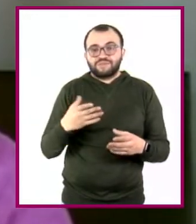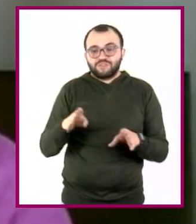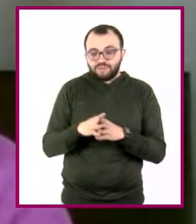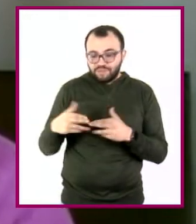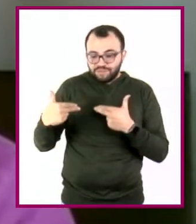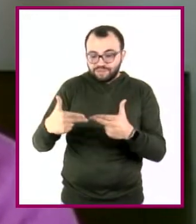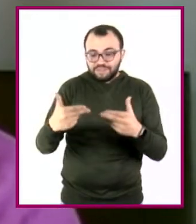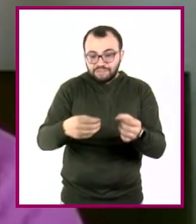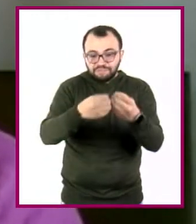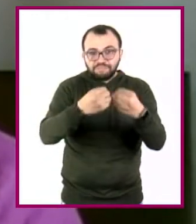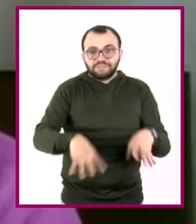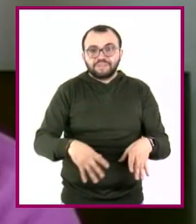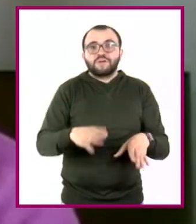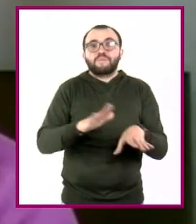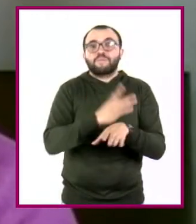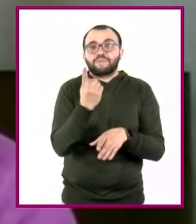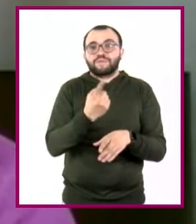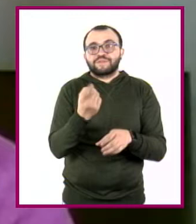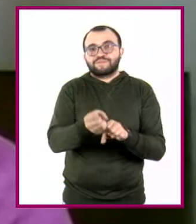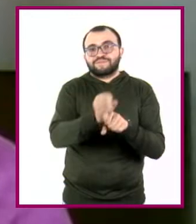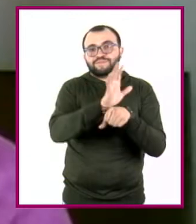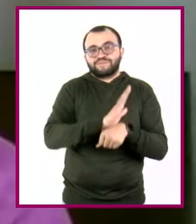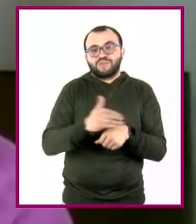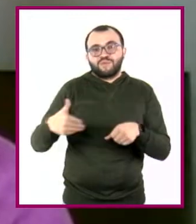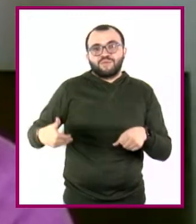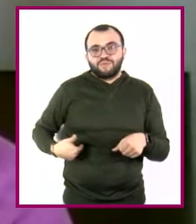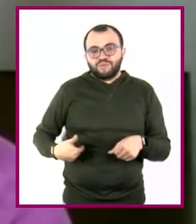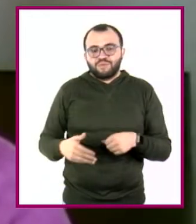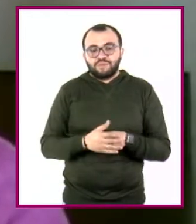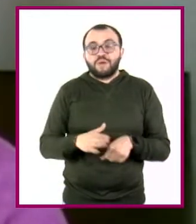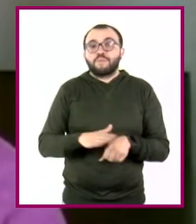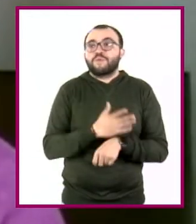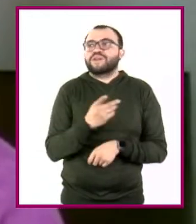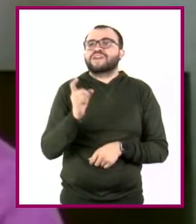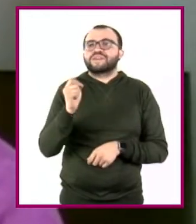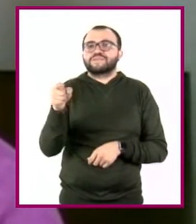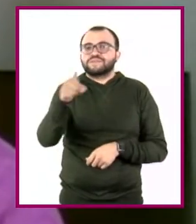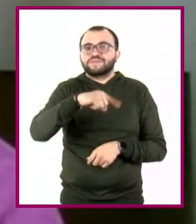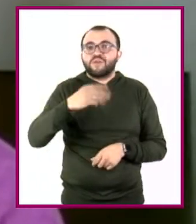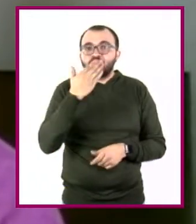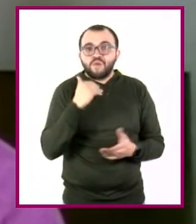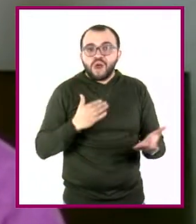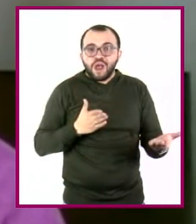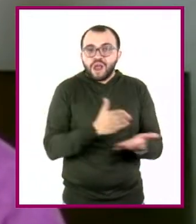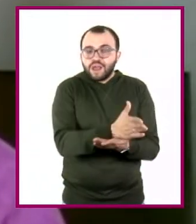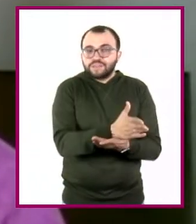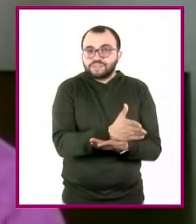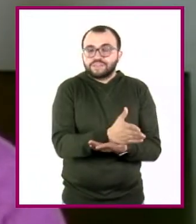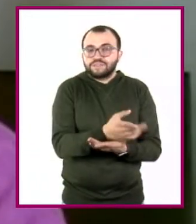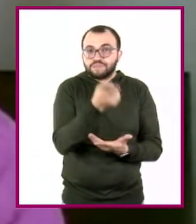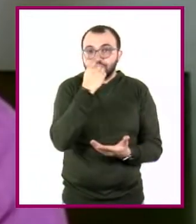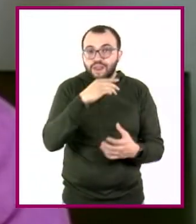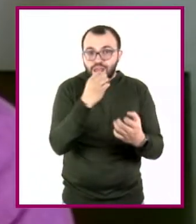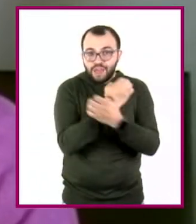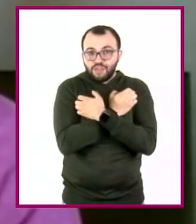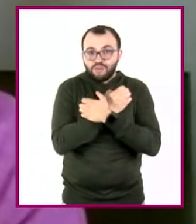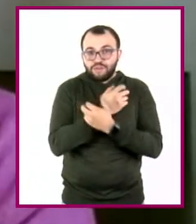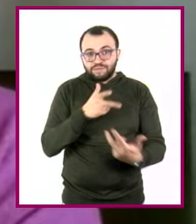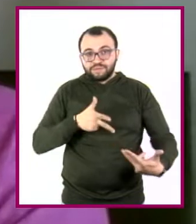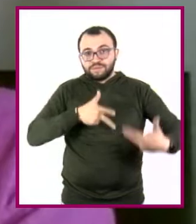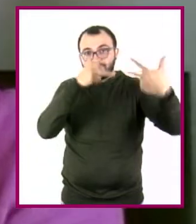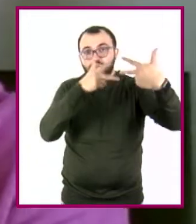educativa. ¿Por qué? Porque pues quienes no han tenido acceso a la educación en línea o a la educación